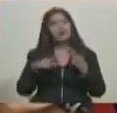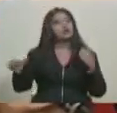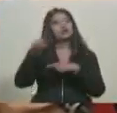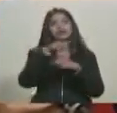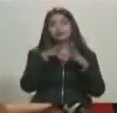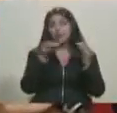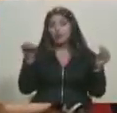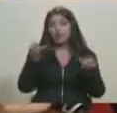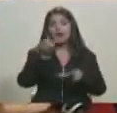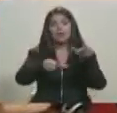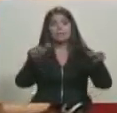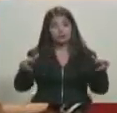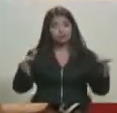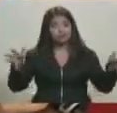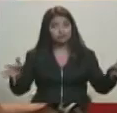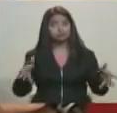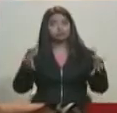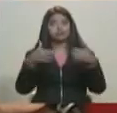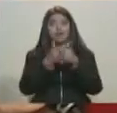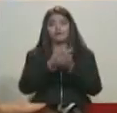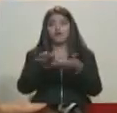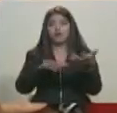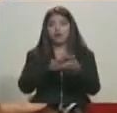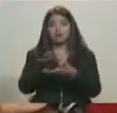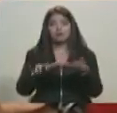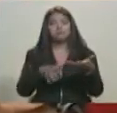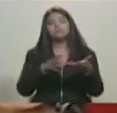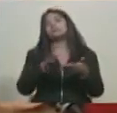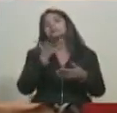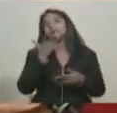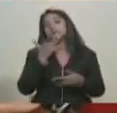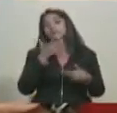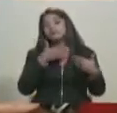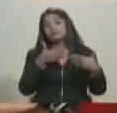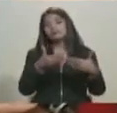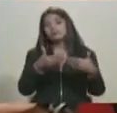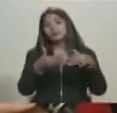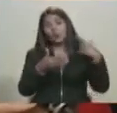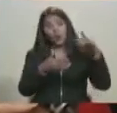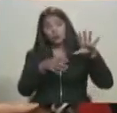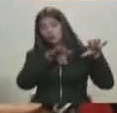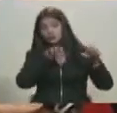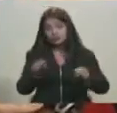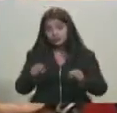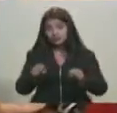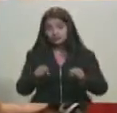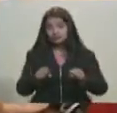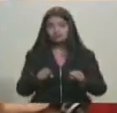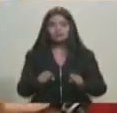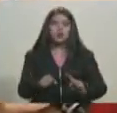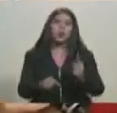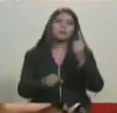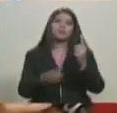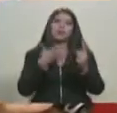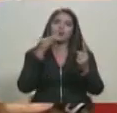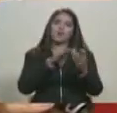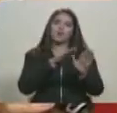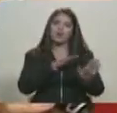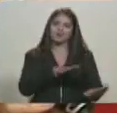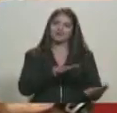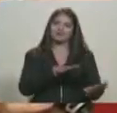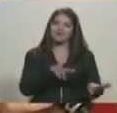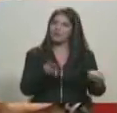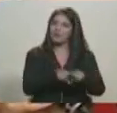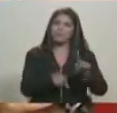Todos aquellos que han propiciado la violencia, en caso de venir fuerzas extranjeras, se convierten en las primeras víctimas de esas fuerzas